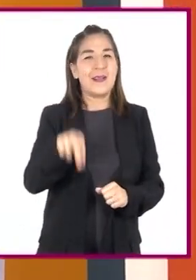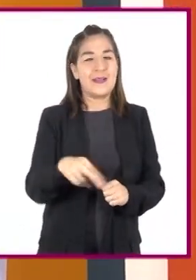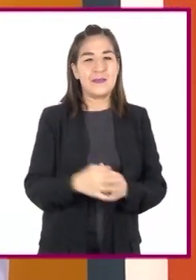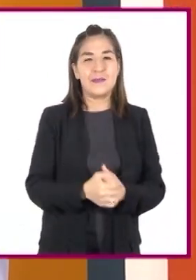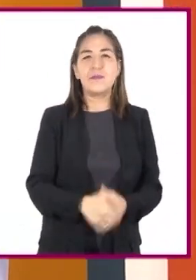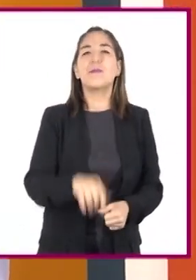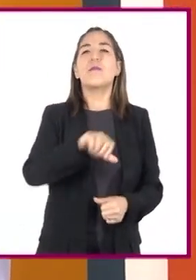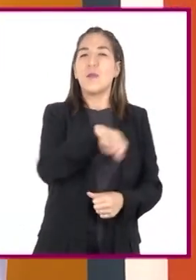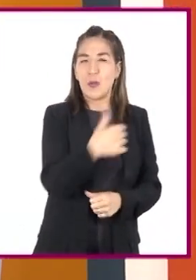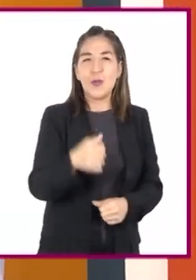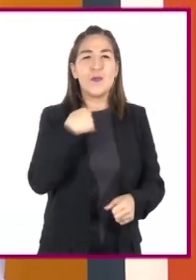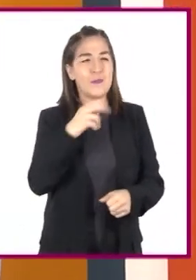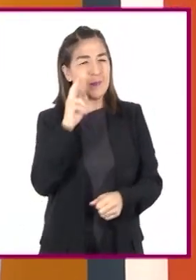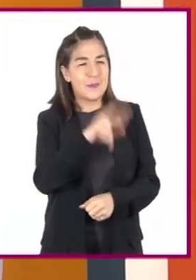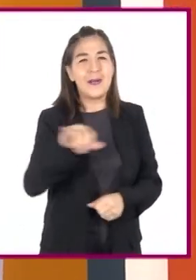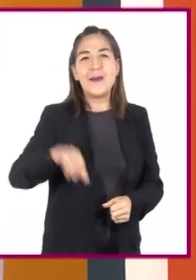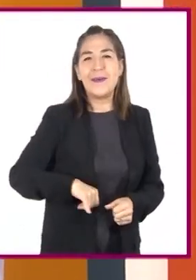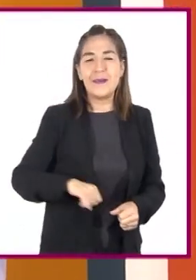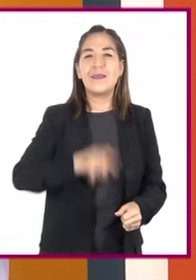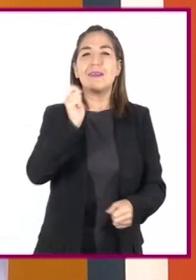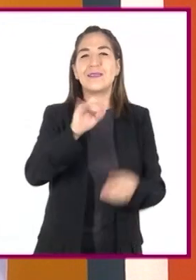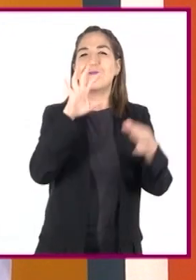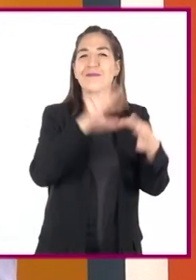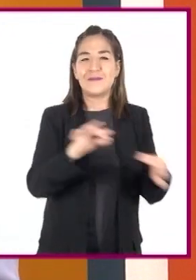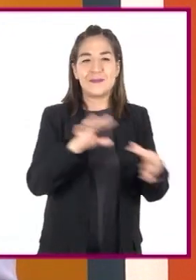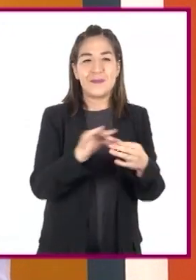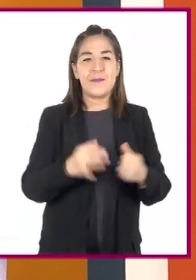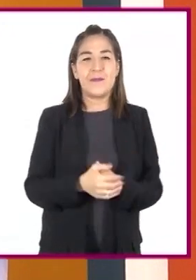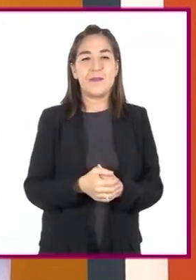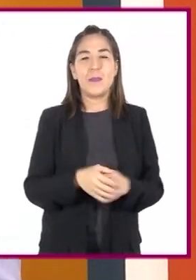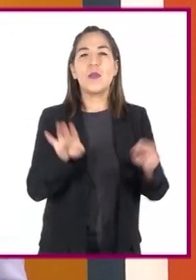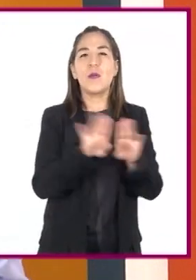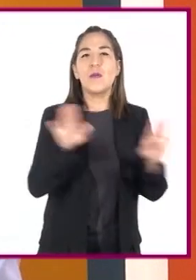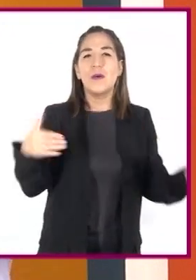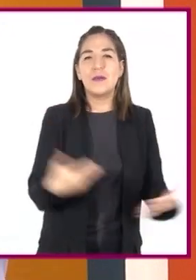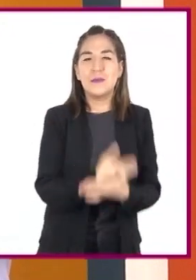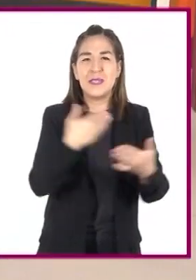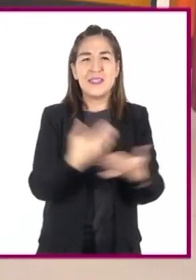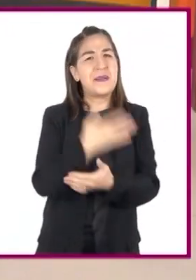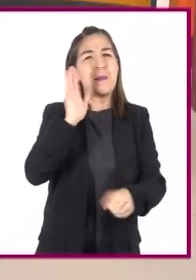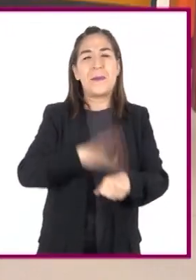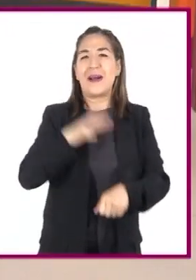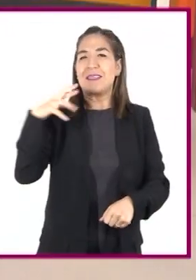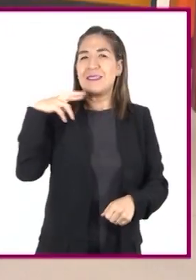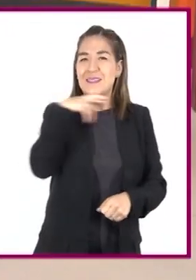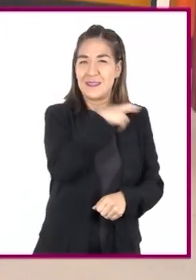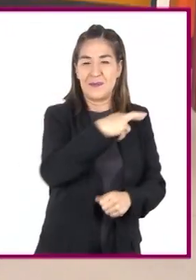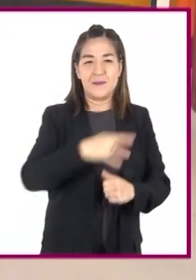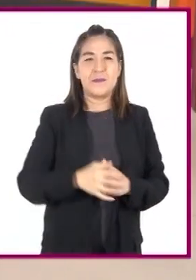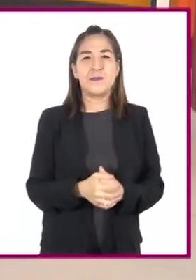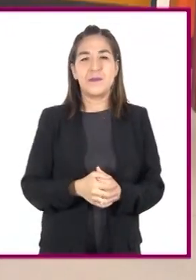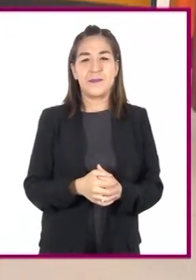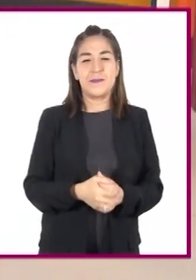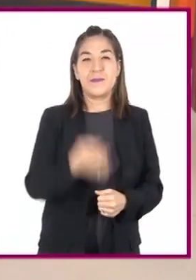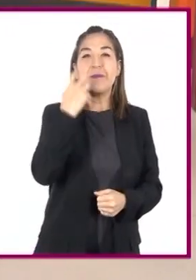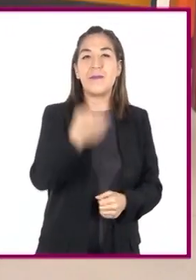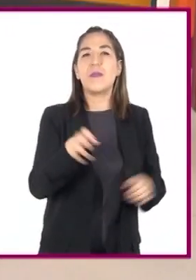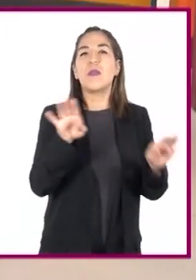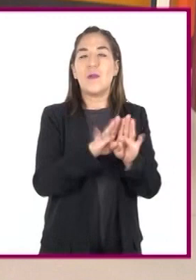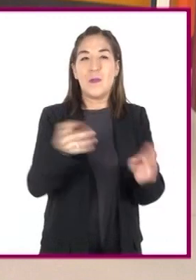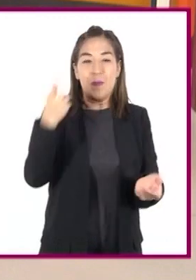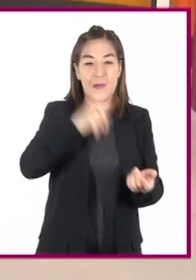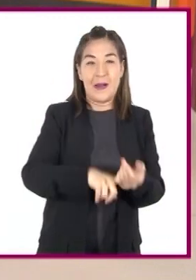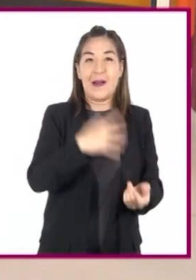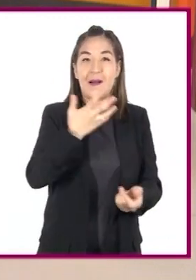algo que también captó mi atención es que menciona que es un tipo de reproducción muy rápida, donde si se presentan